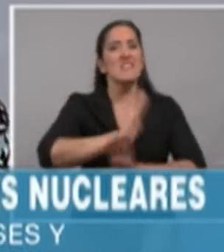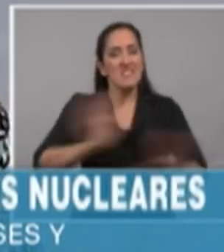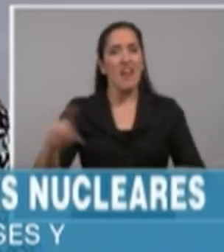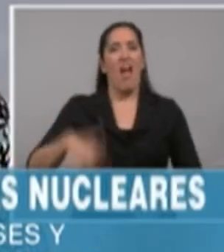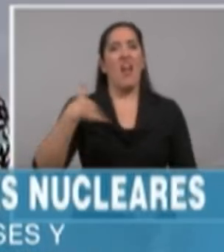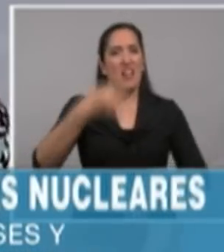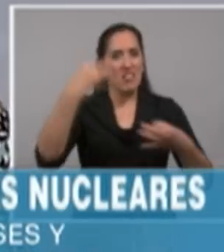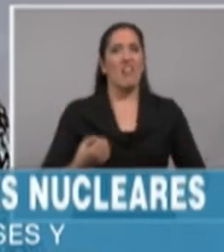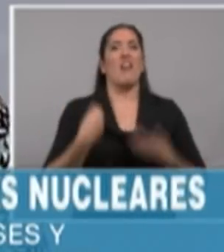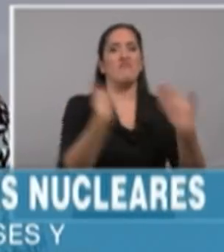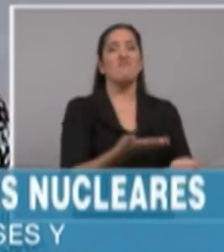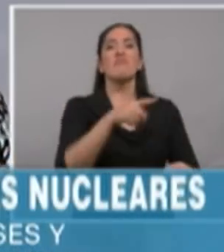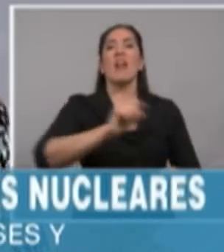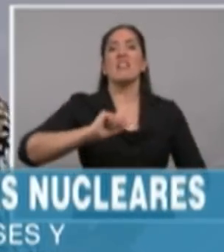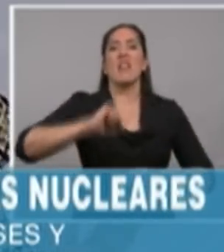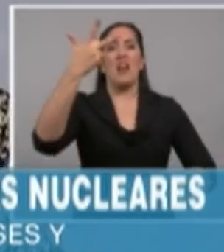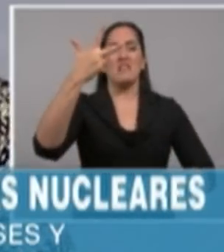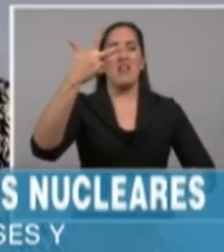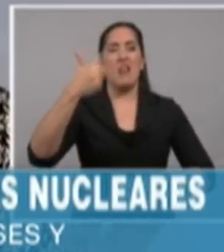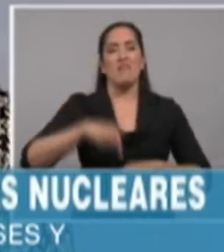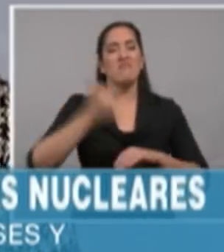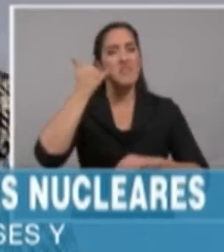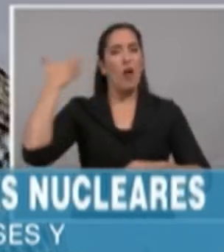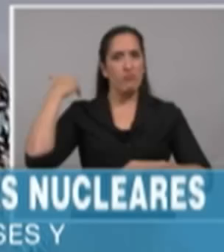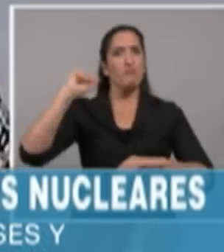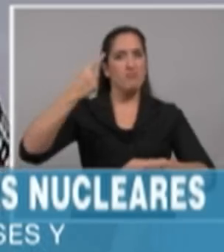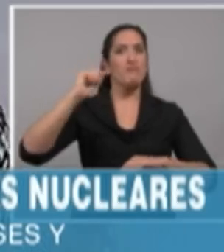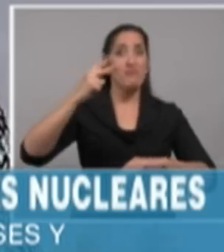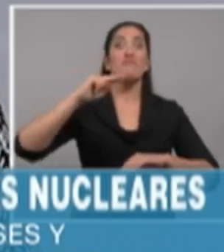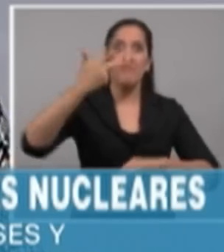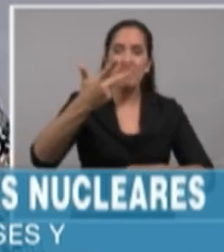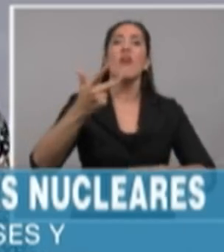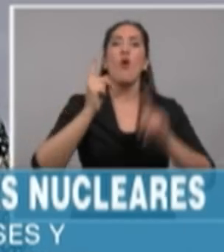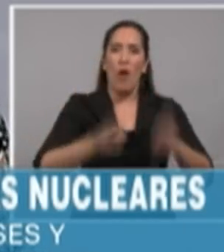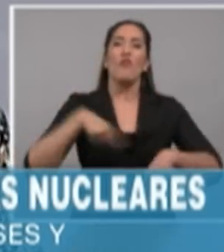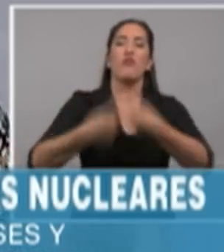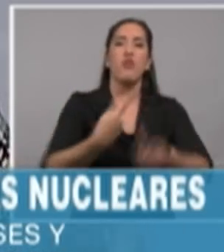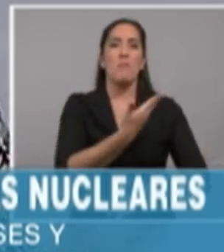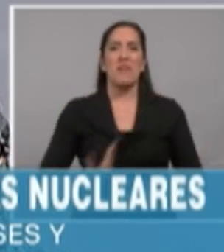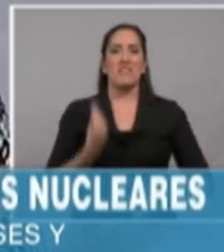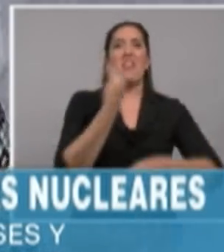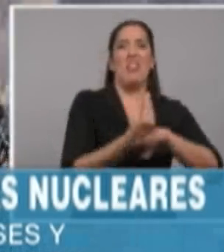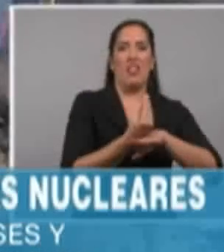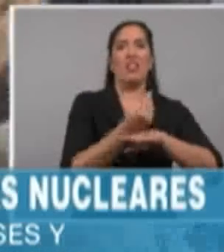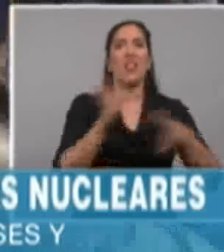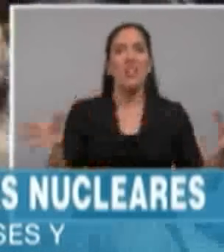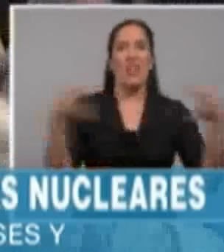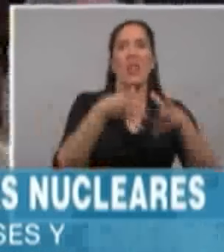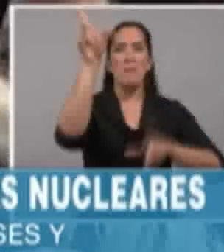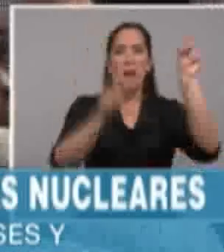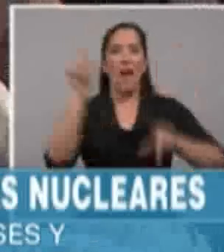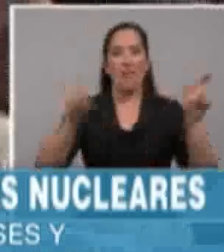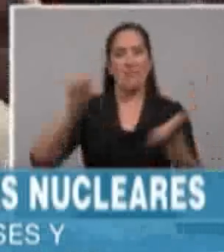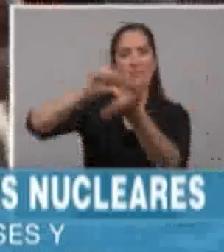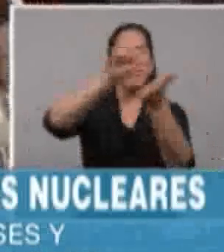vez esta organización internacional de países proveedores de energía nuclear.